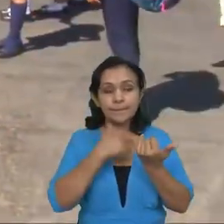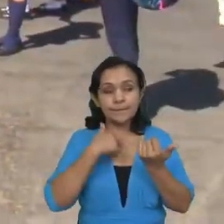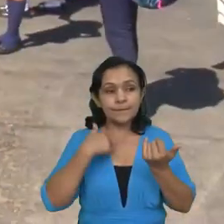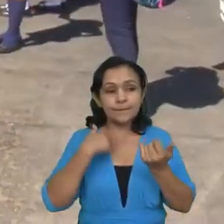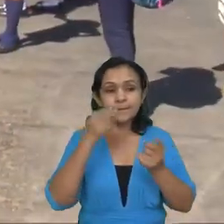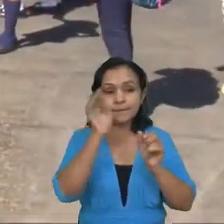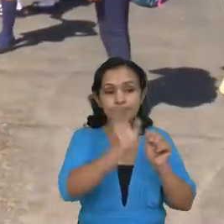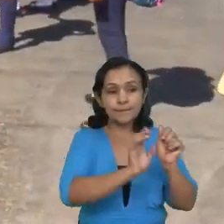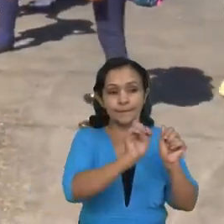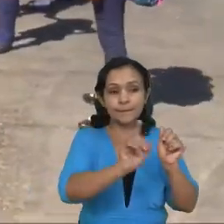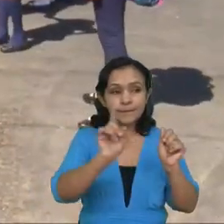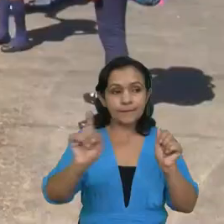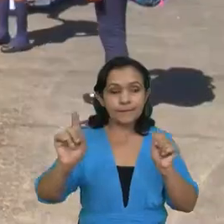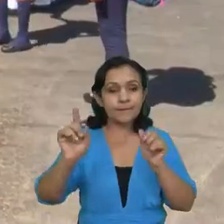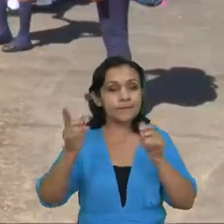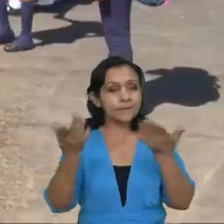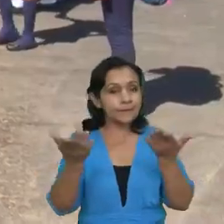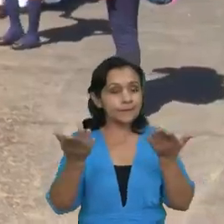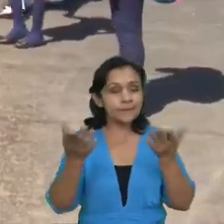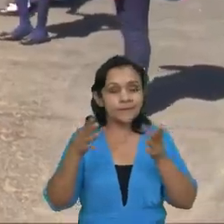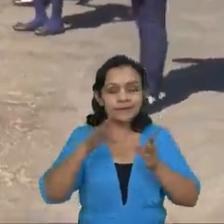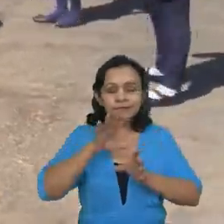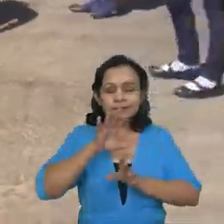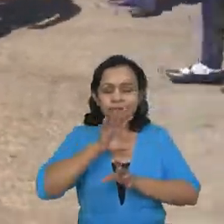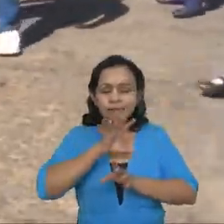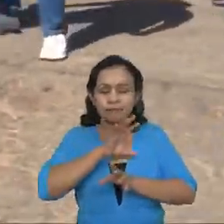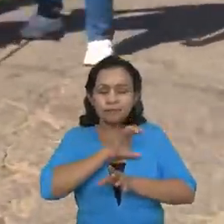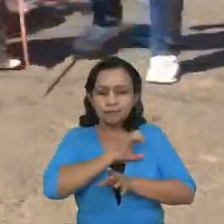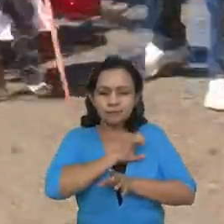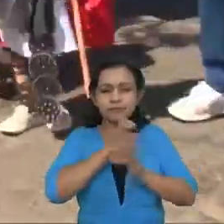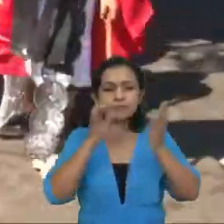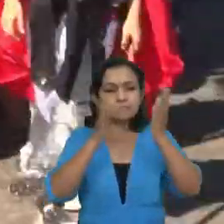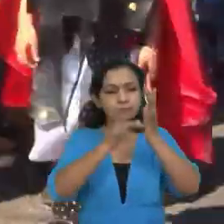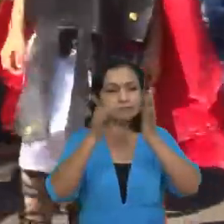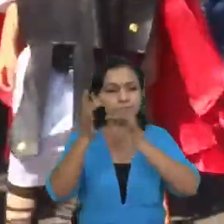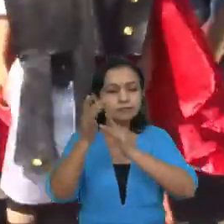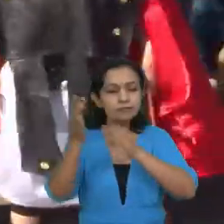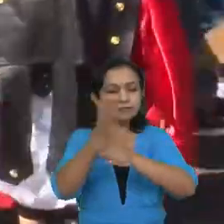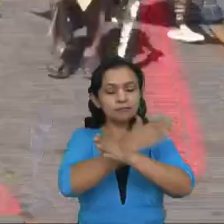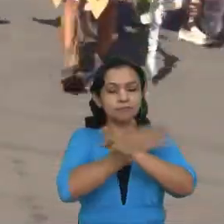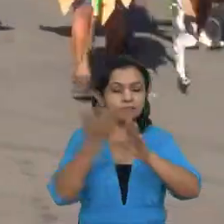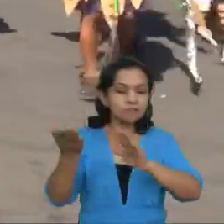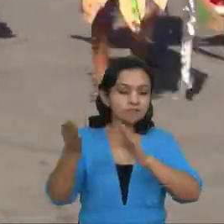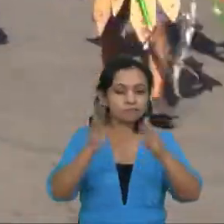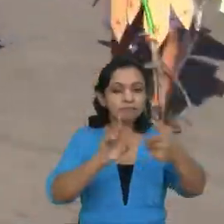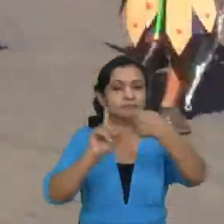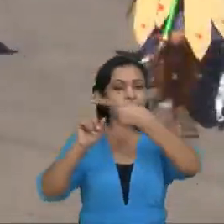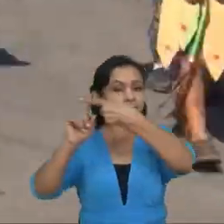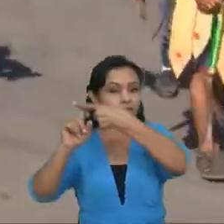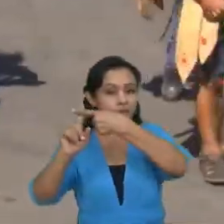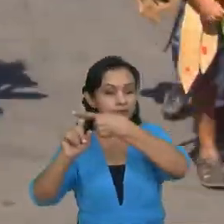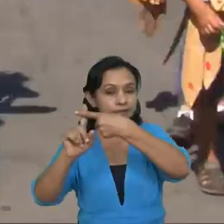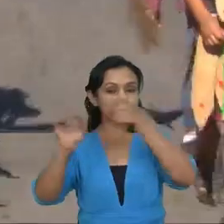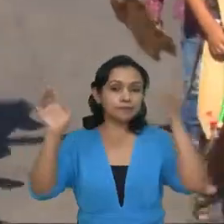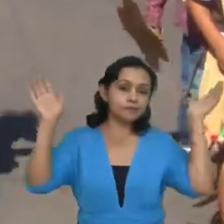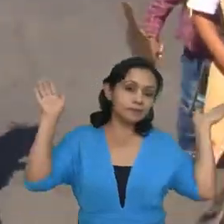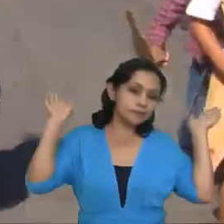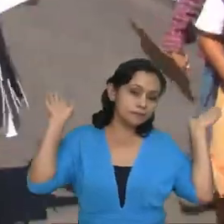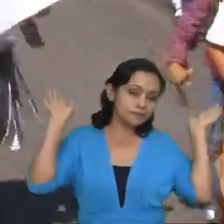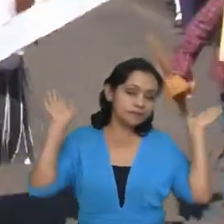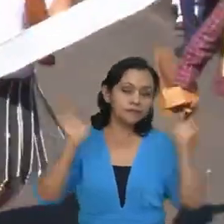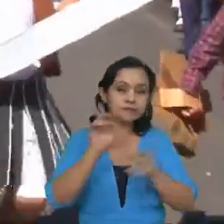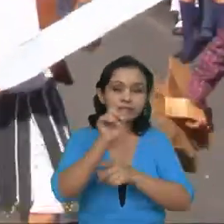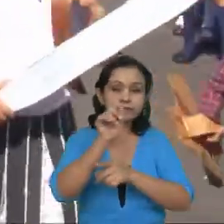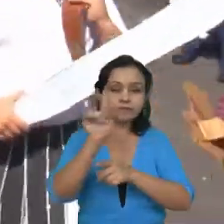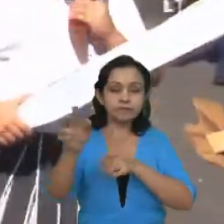cada una de las estaciones que sufrió en carne propia jesús antes de su crucifixión con cámara de wendel noguera para el